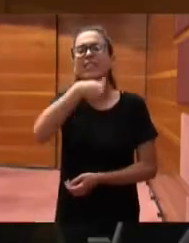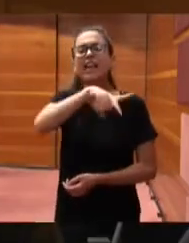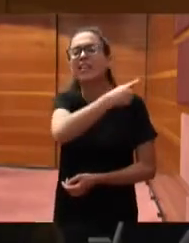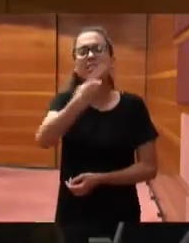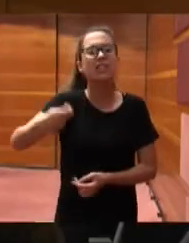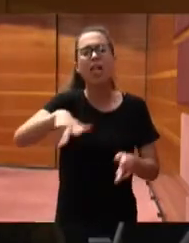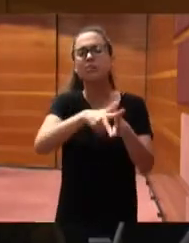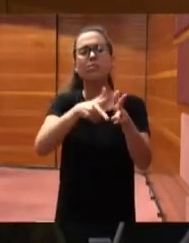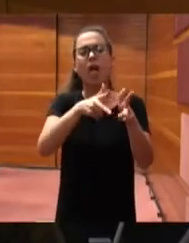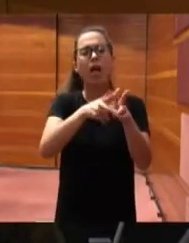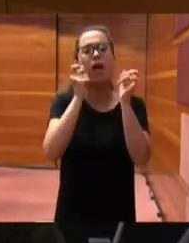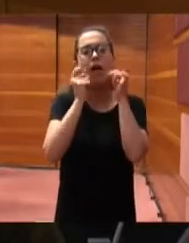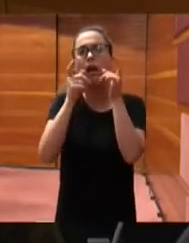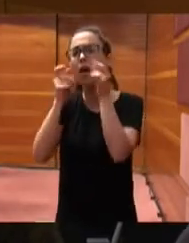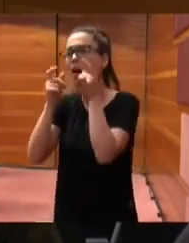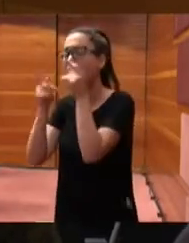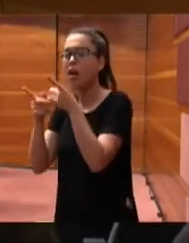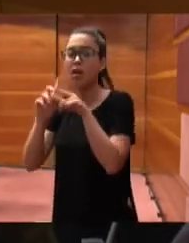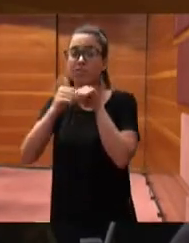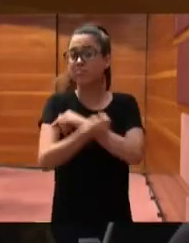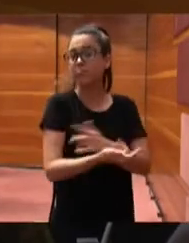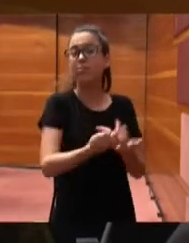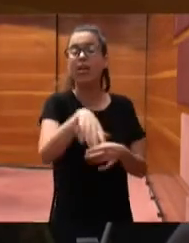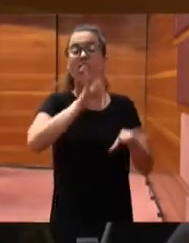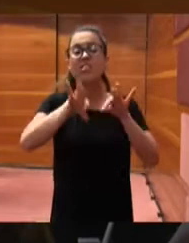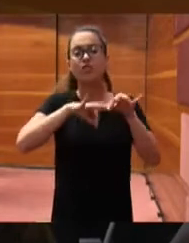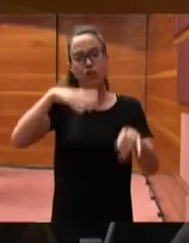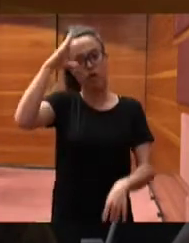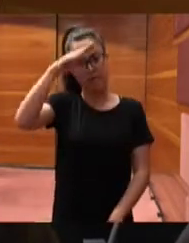ciudadanía, tomar decisiones con más inteligencia